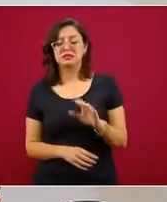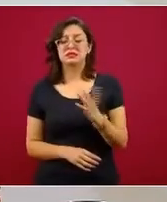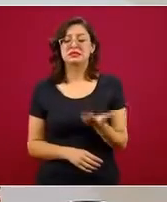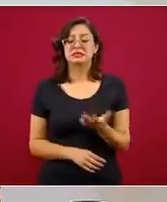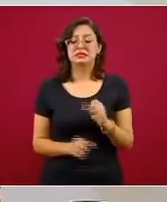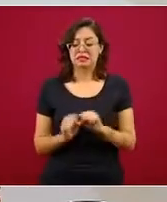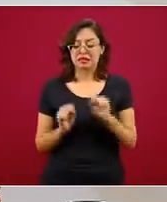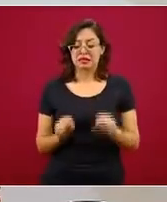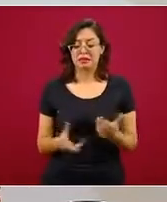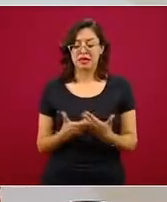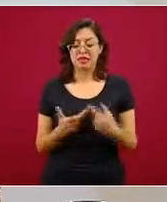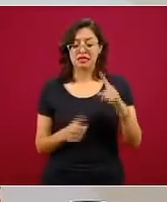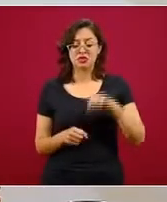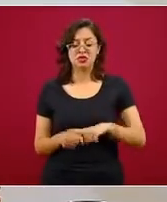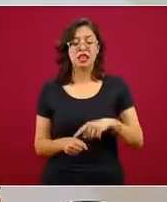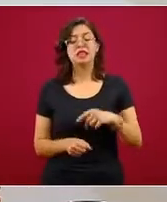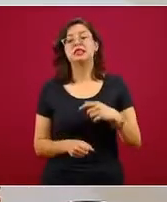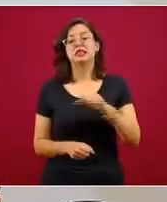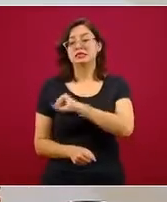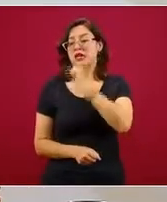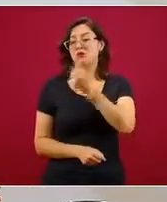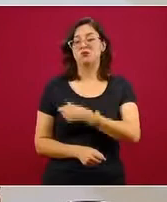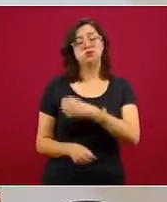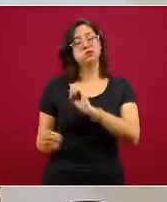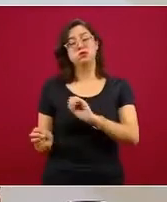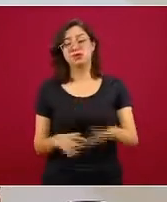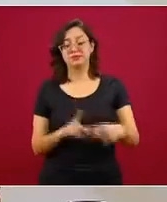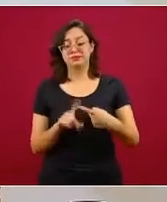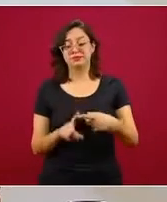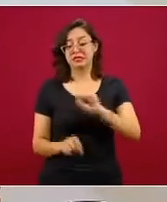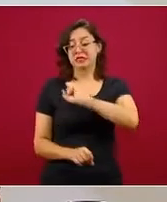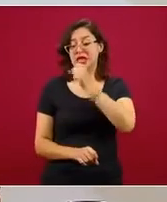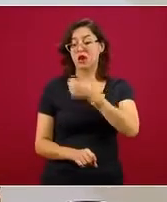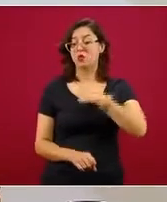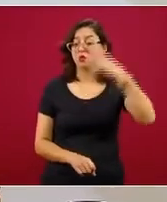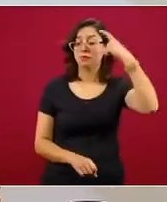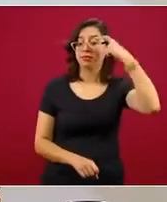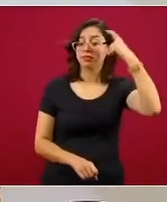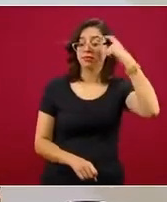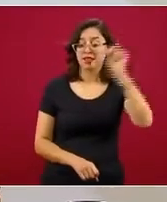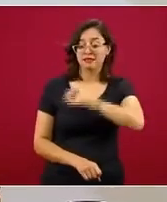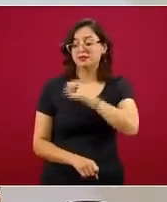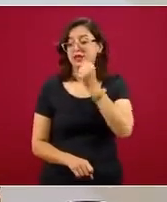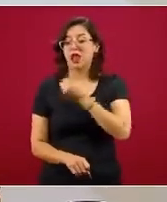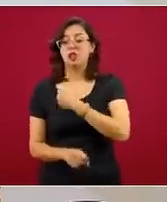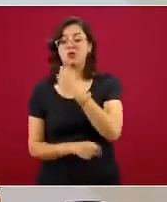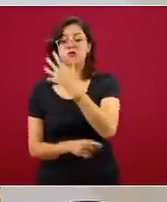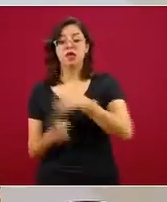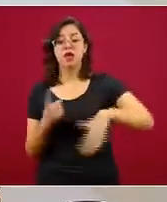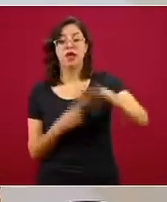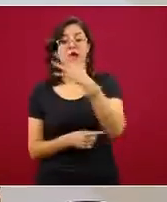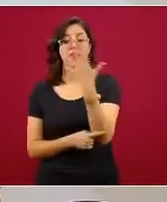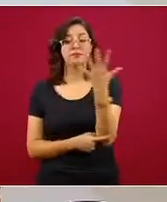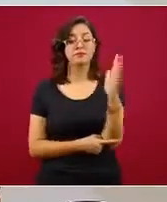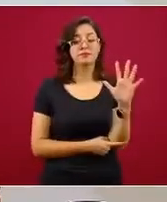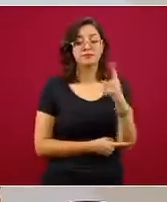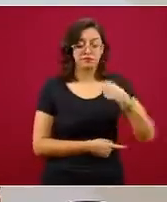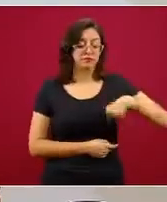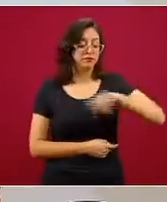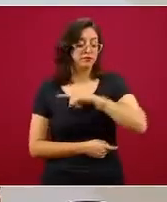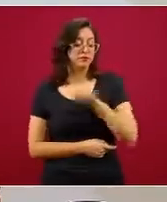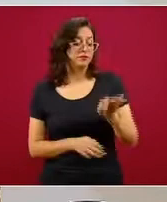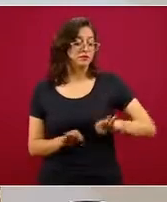Salud: la salud mental y la salud ambiental. Y por eso estamos trabajando entre los